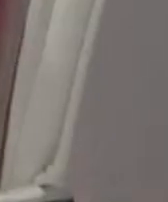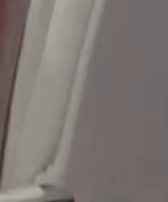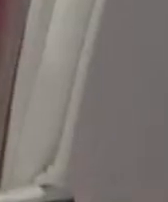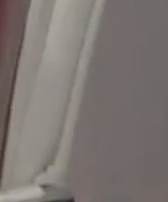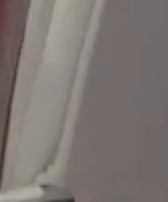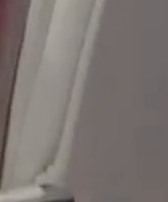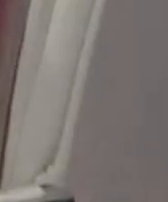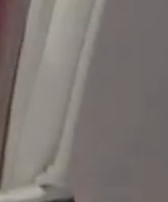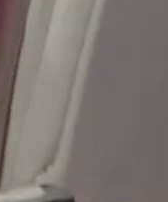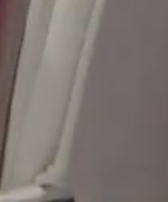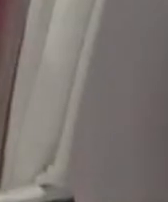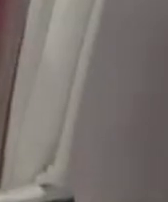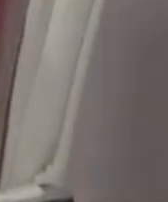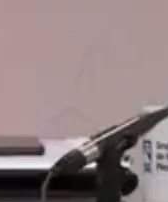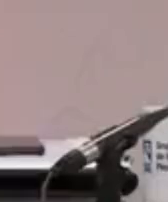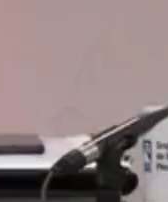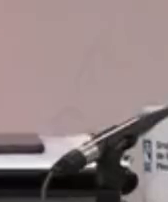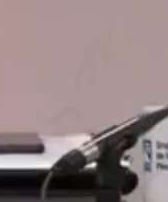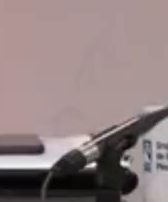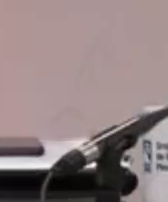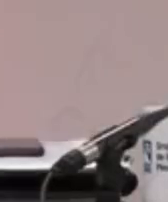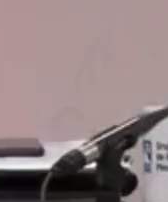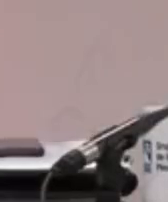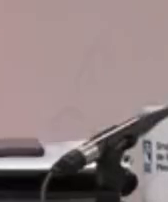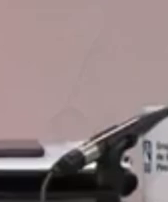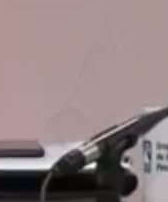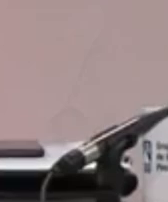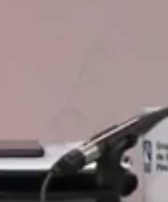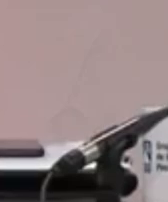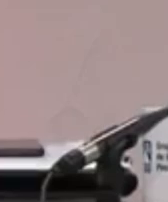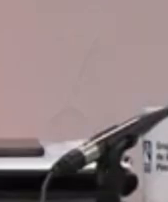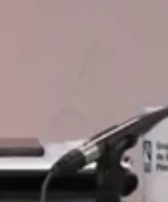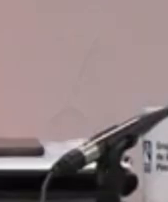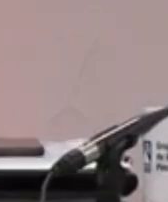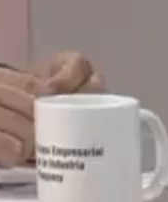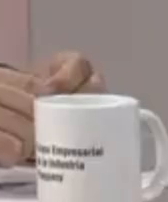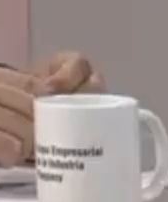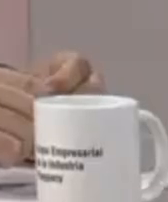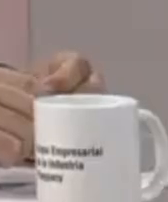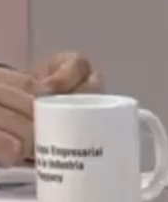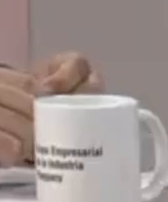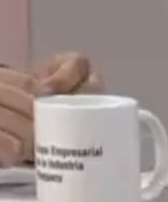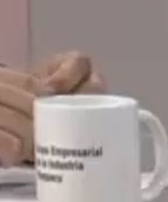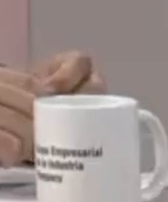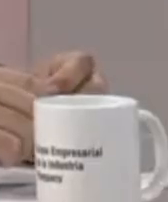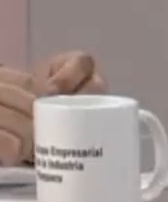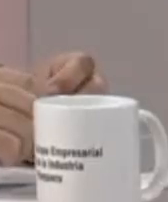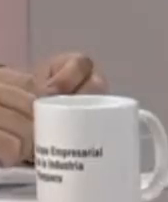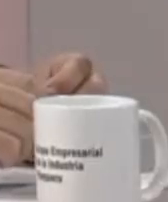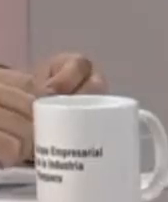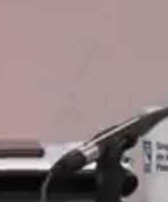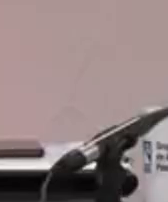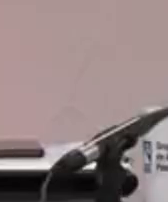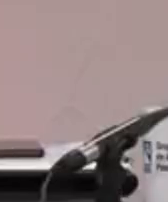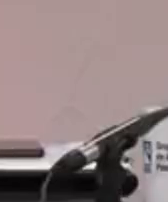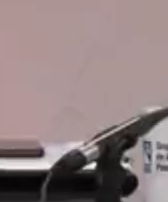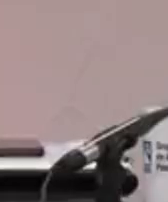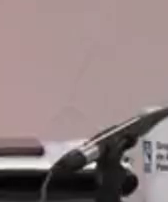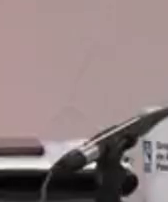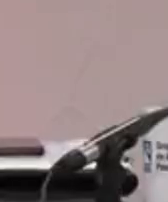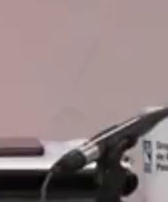máster en ciencias Laura Izquierdo García, y el director de negocios Ariel Padrón Valdés, con quienes estaremos pues